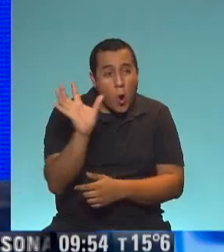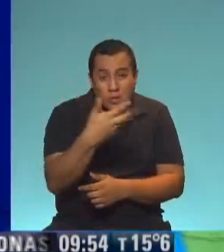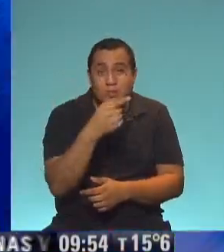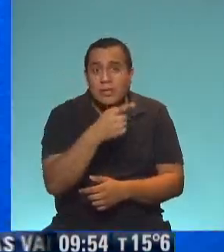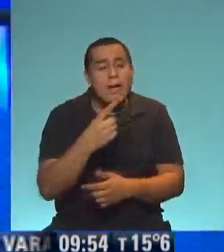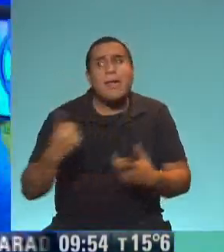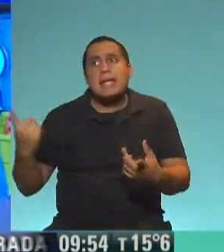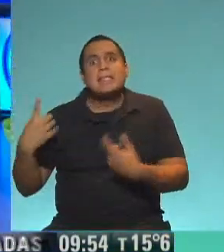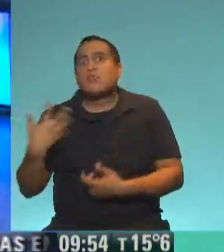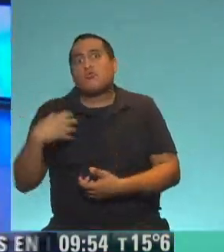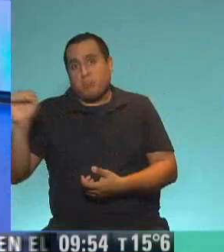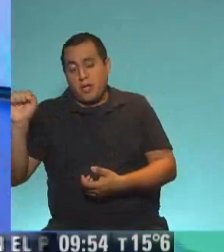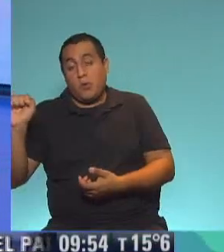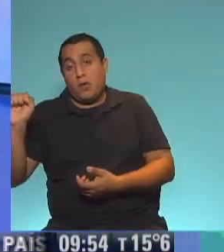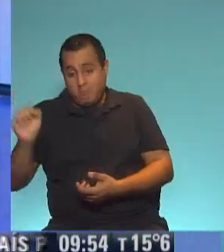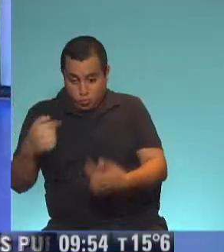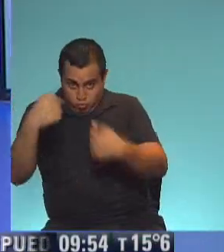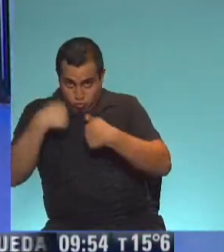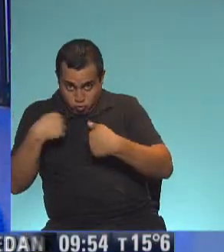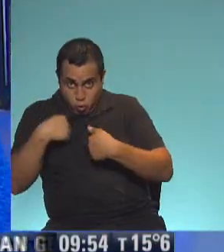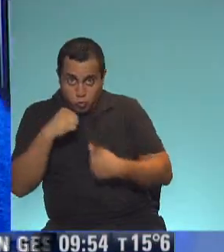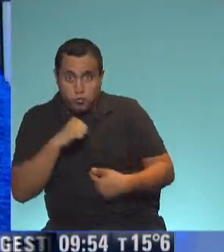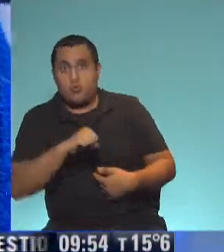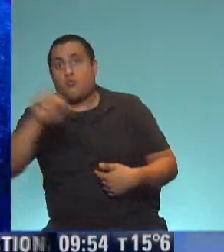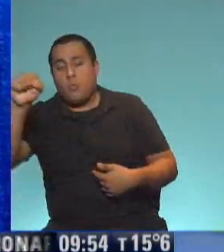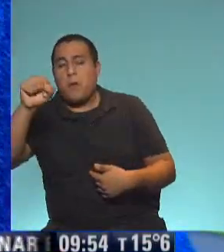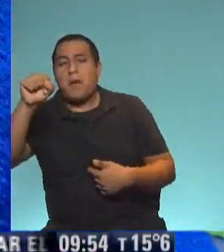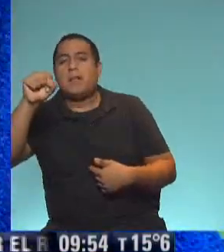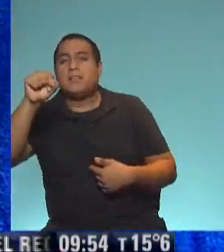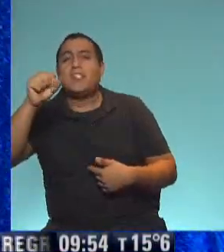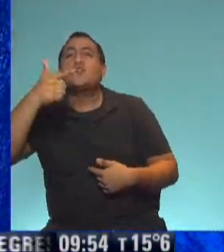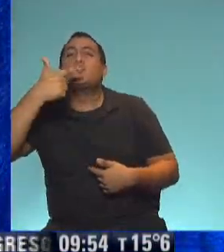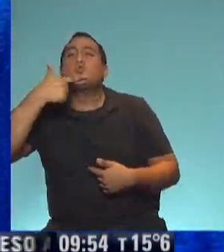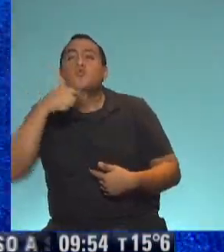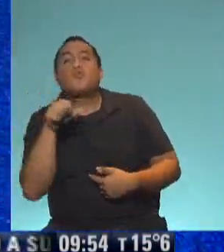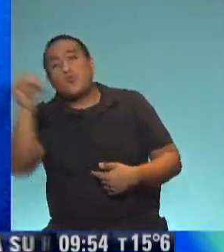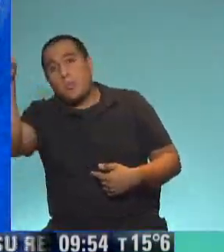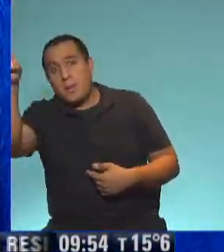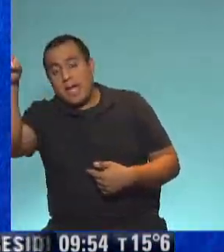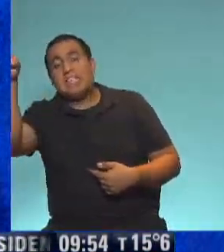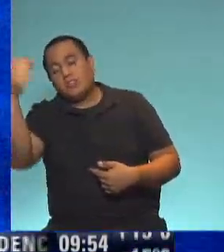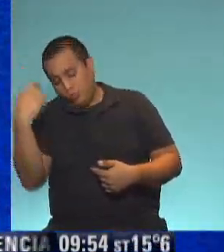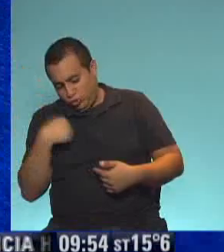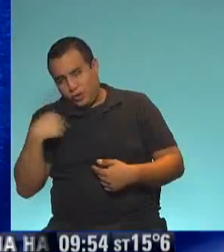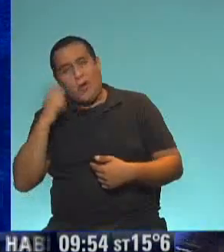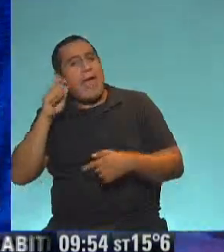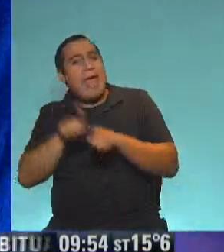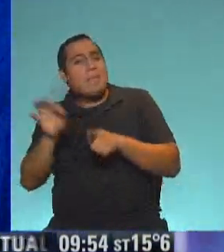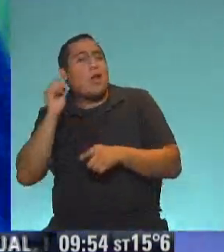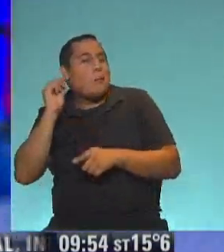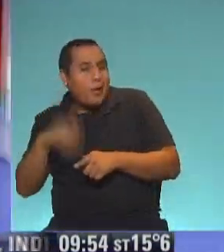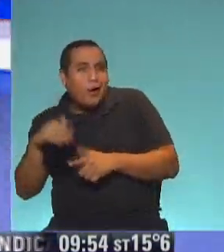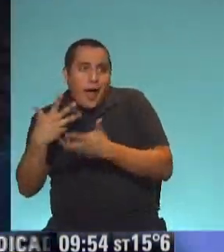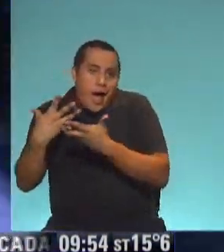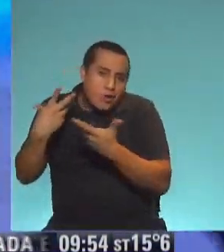un superhéroe! Y yo, Supermancito, el hermano menor de Superman, el más mancito, lo iré a rescatar. ¡Iré con el poder de